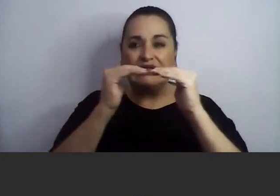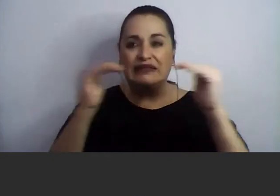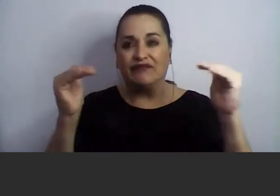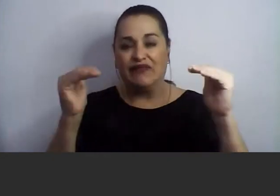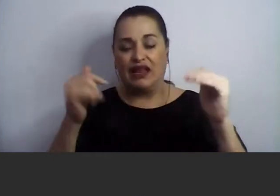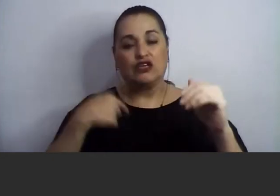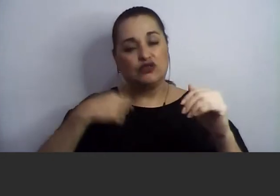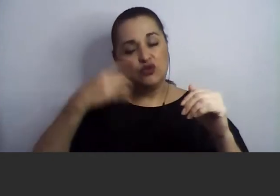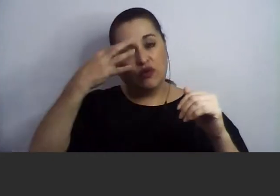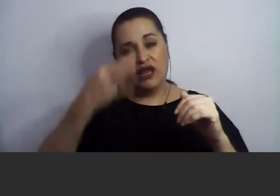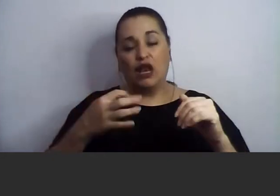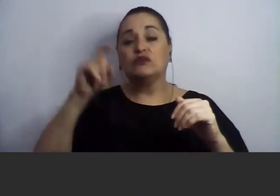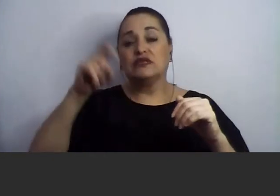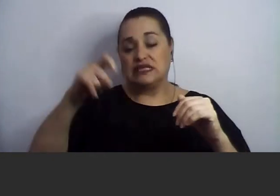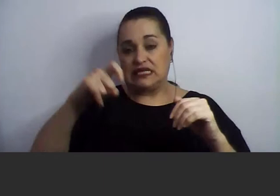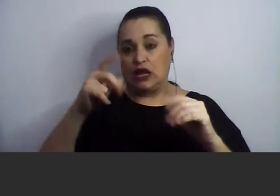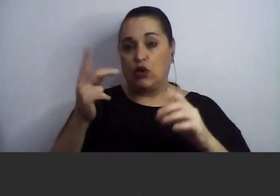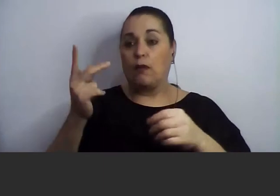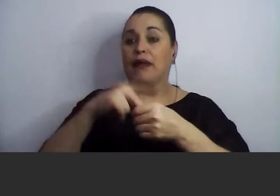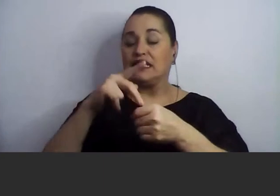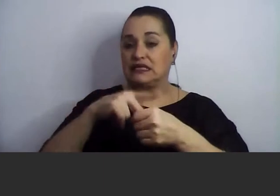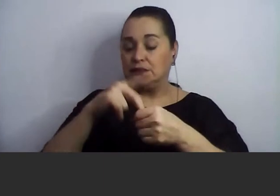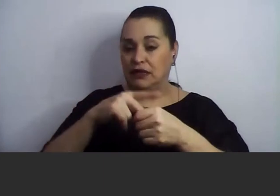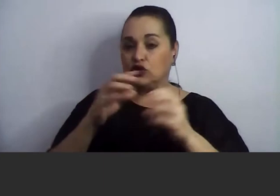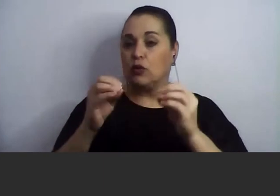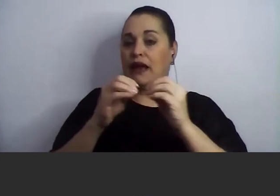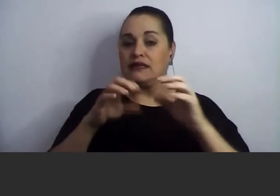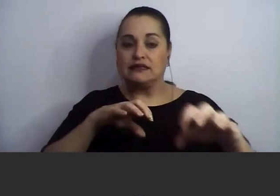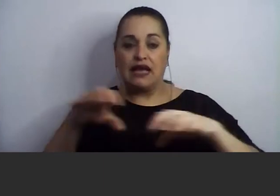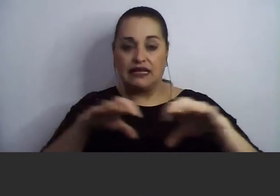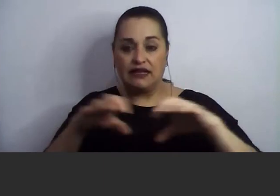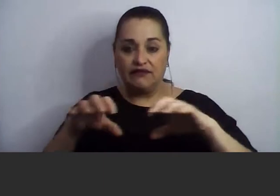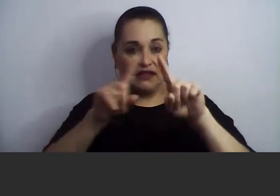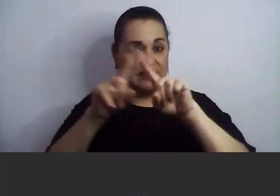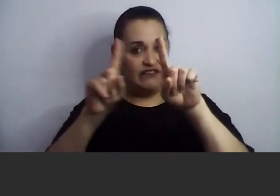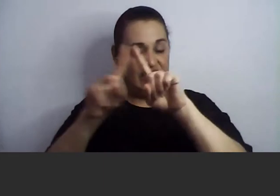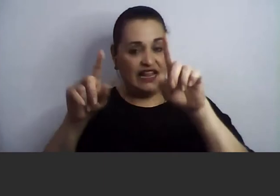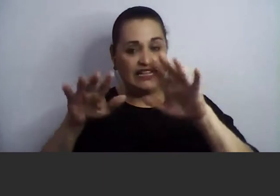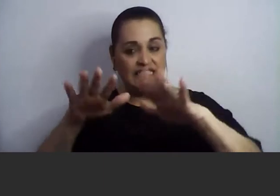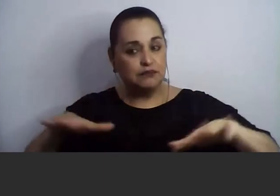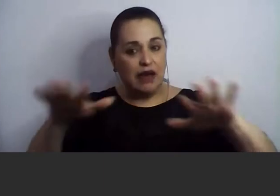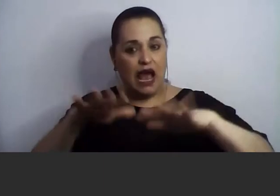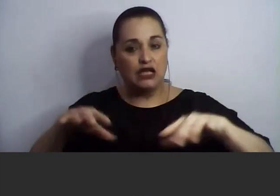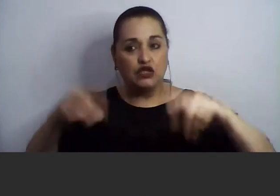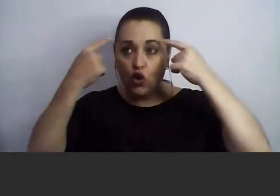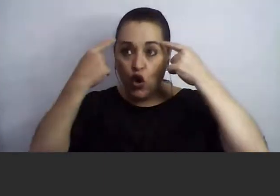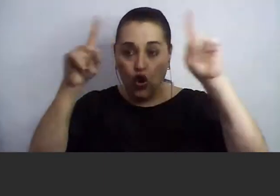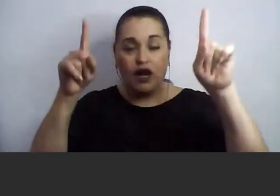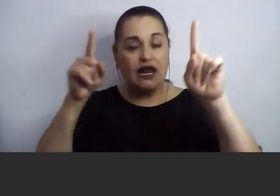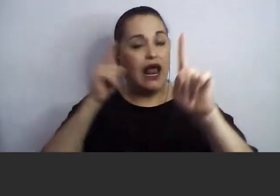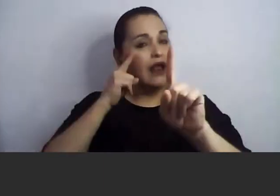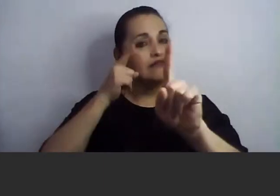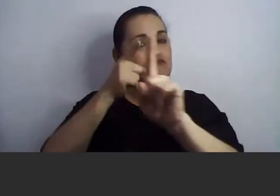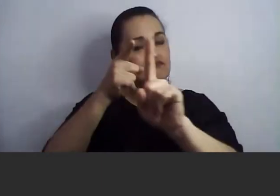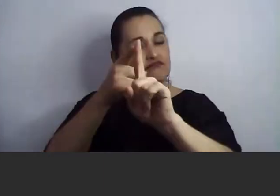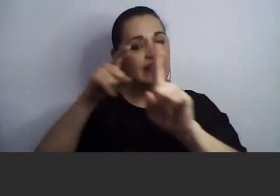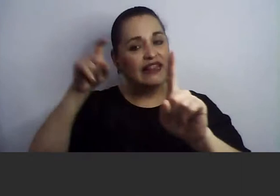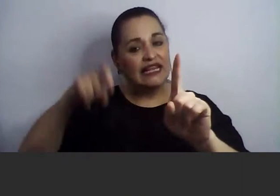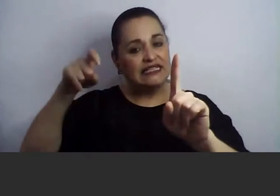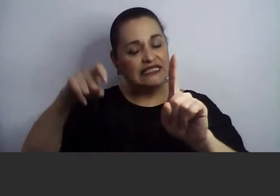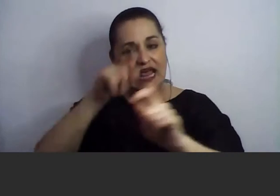tener una participación más activa en diferentes espacios para poder hacer llegar las necesidades específicas de las